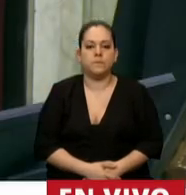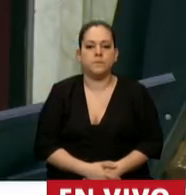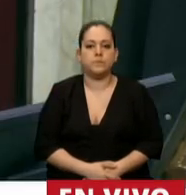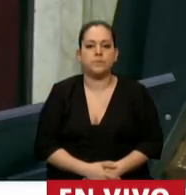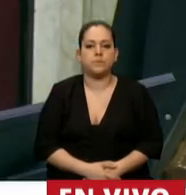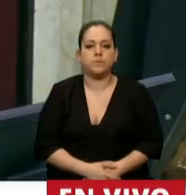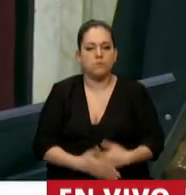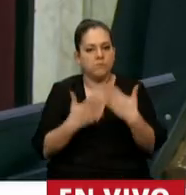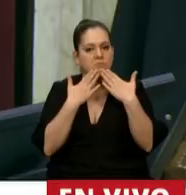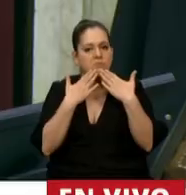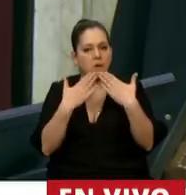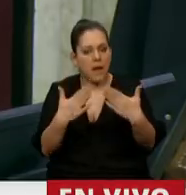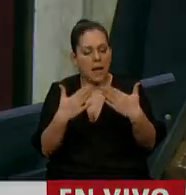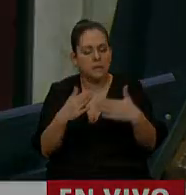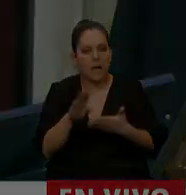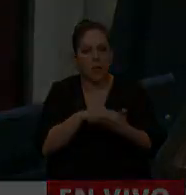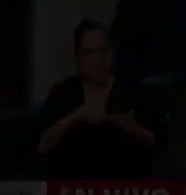Gracias, diputada.